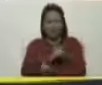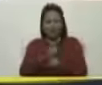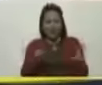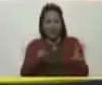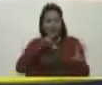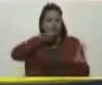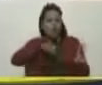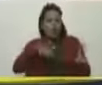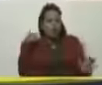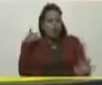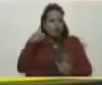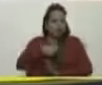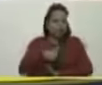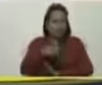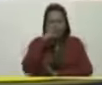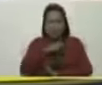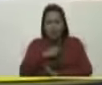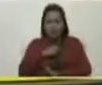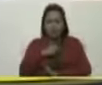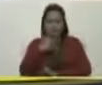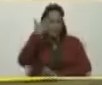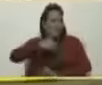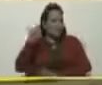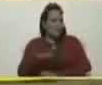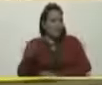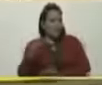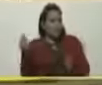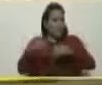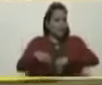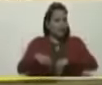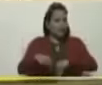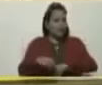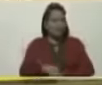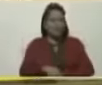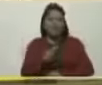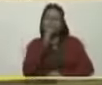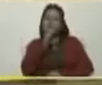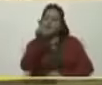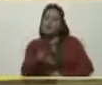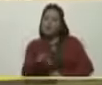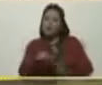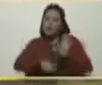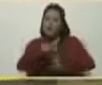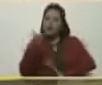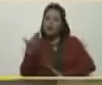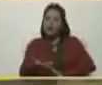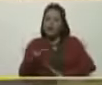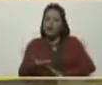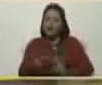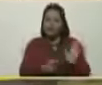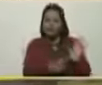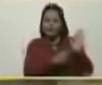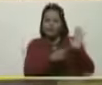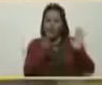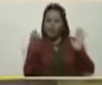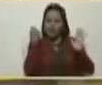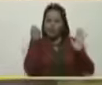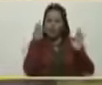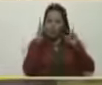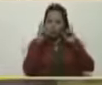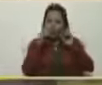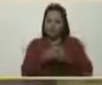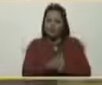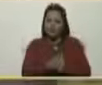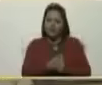historia. Nadie es el principio y el final. El más grande que hemos tenido, aquí lo tengo en mi espalda,